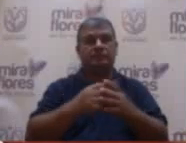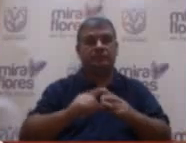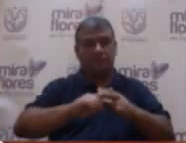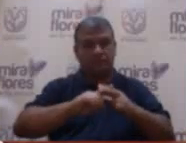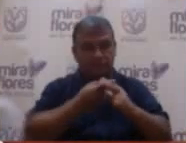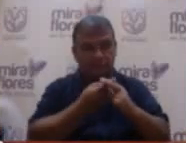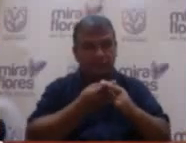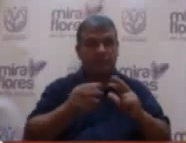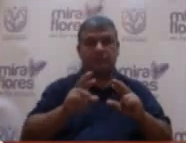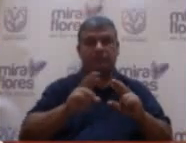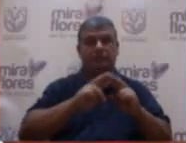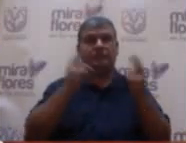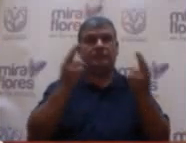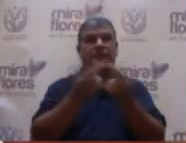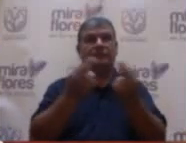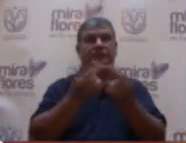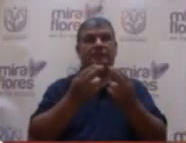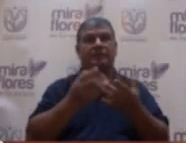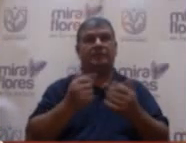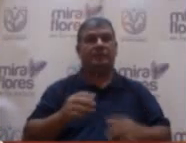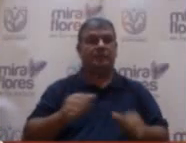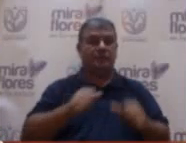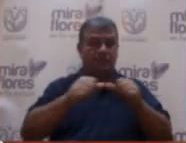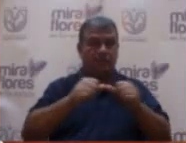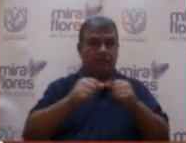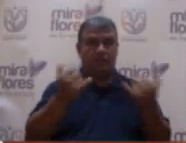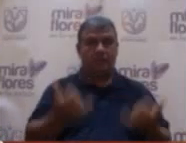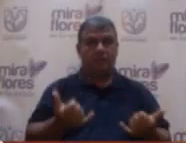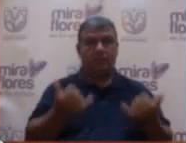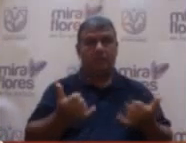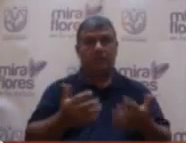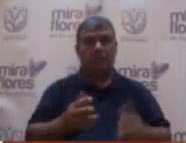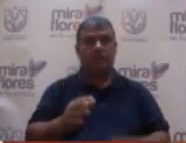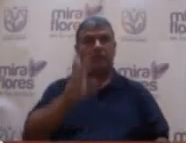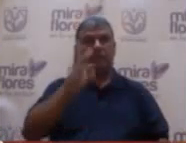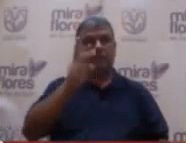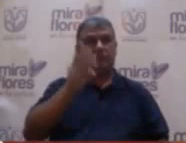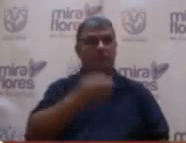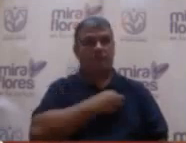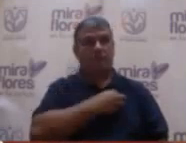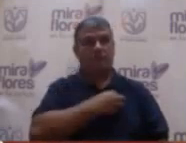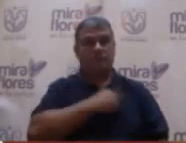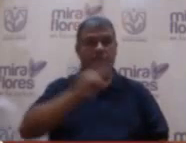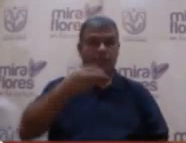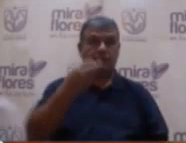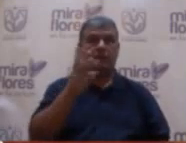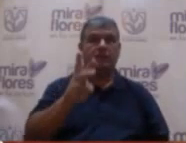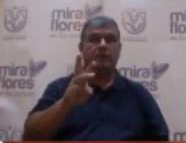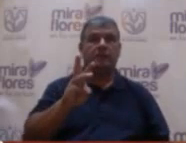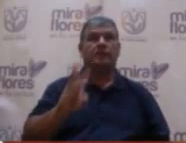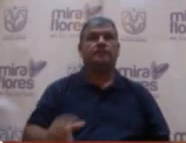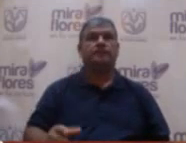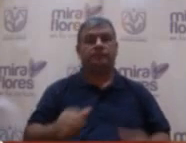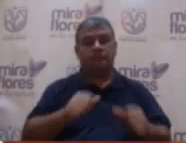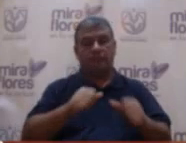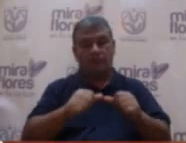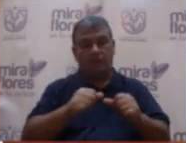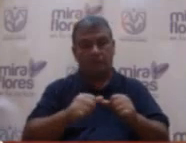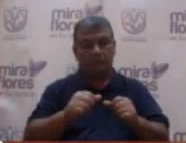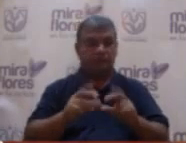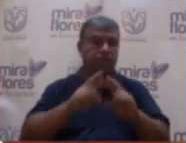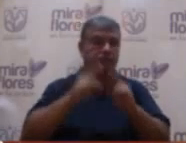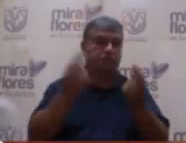Vamos a dar inicio a la sesión de la fecha, 16 de mayo del año 2016. Es una sesión